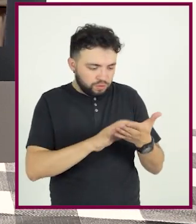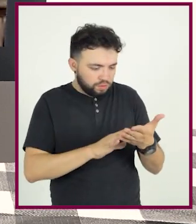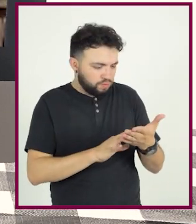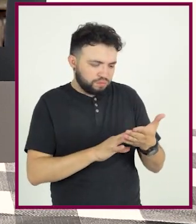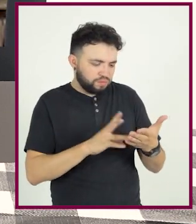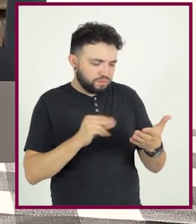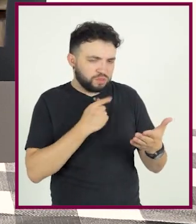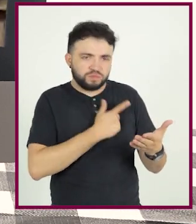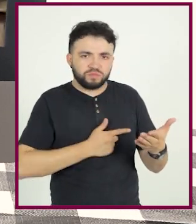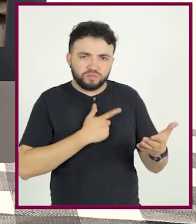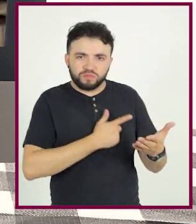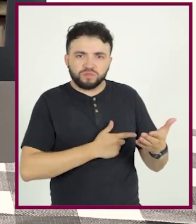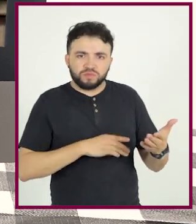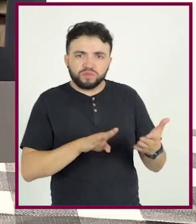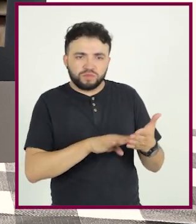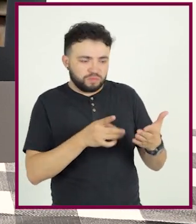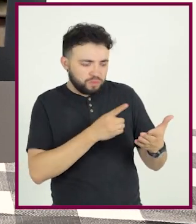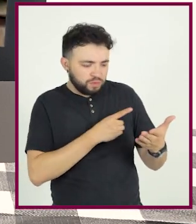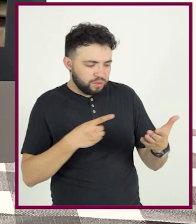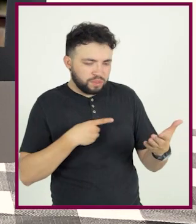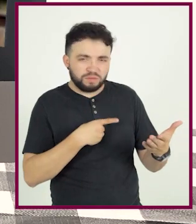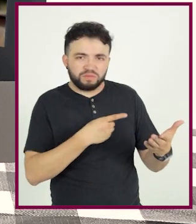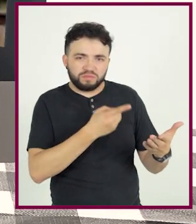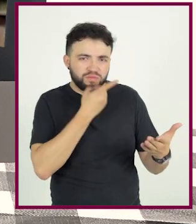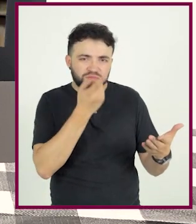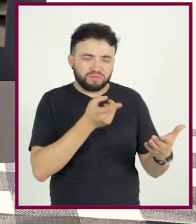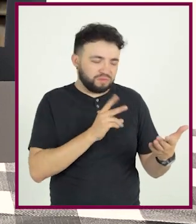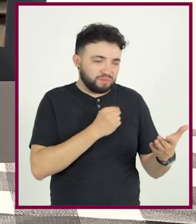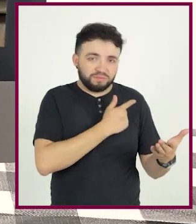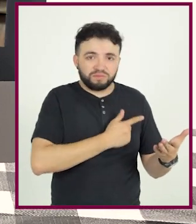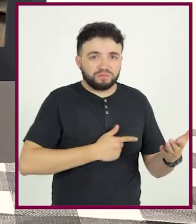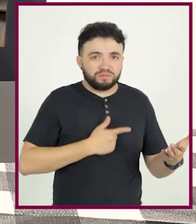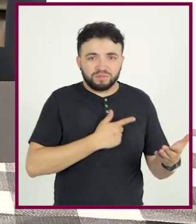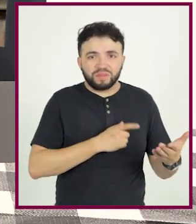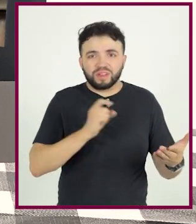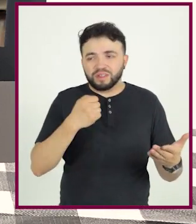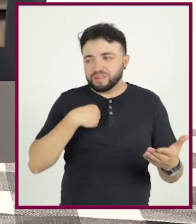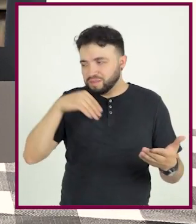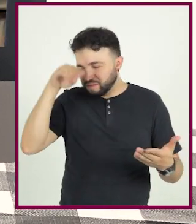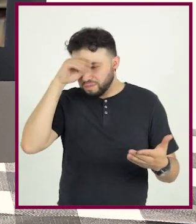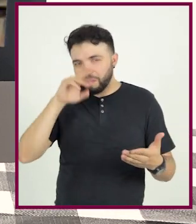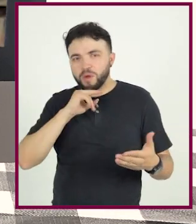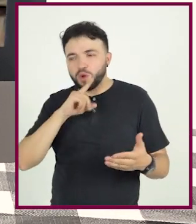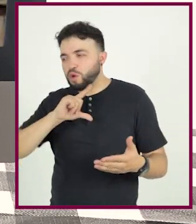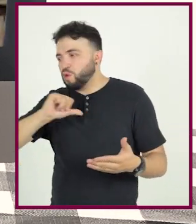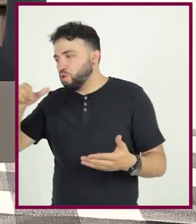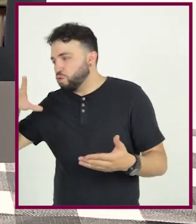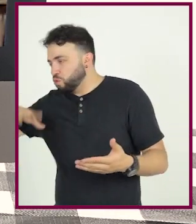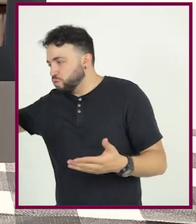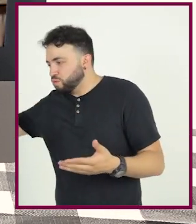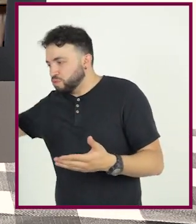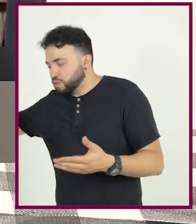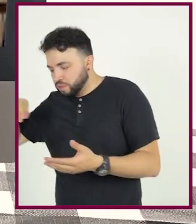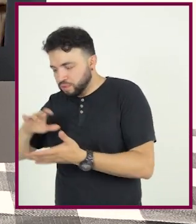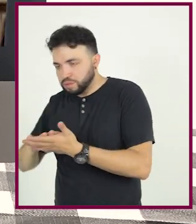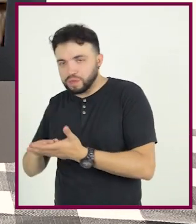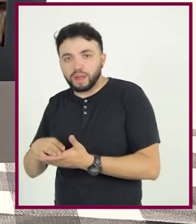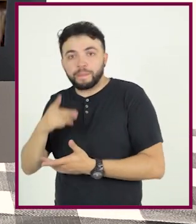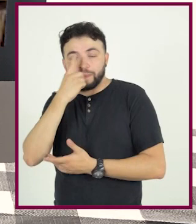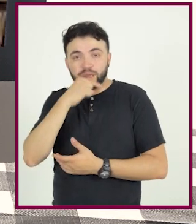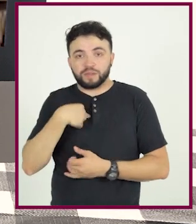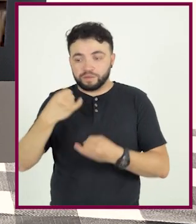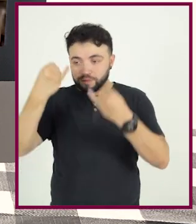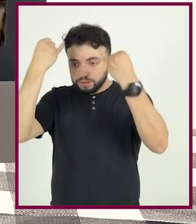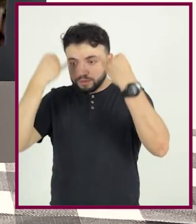capacidad de criticar, la capacidad de utilizar su capacidad de razonamiento para poder entender, explicar y